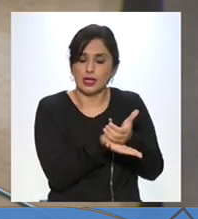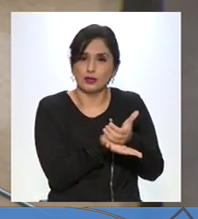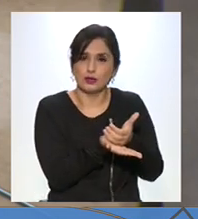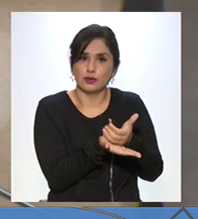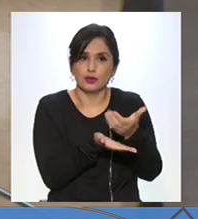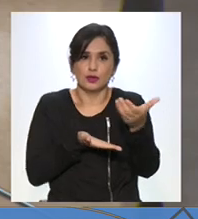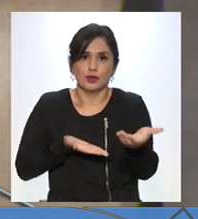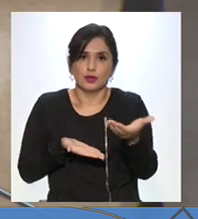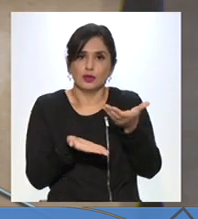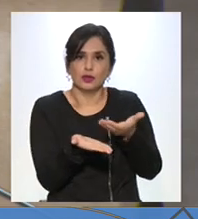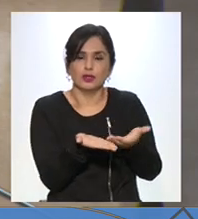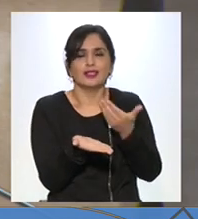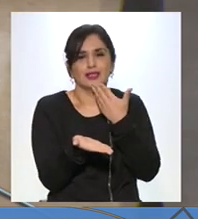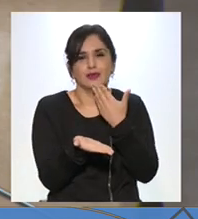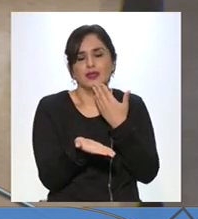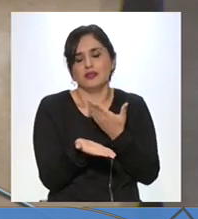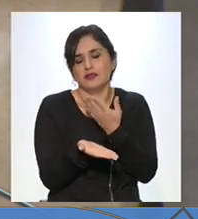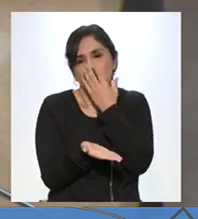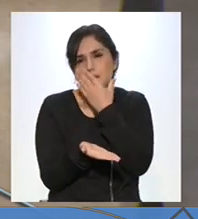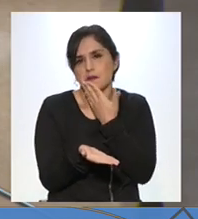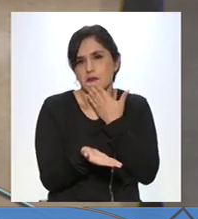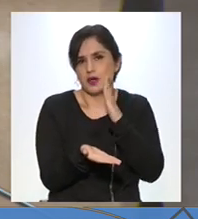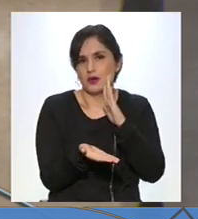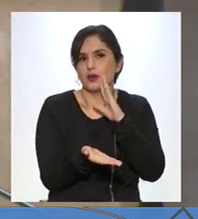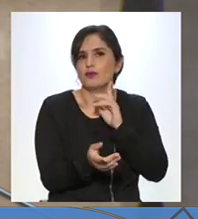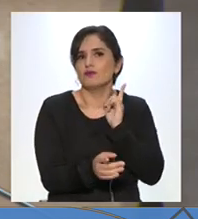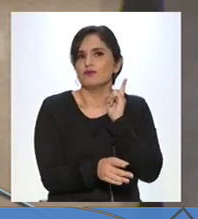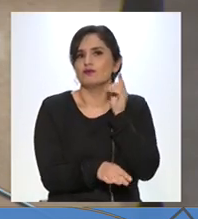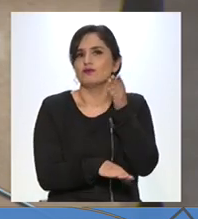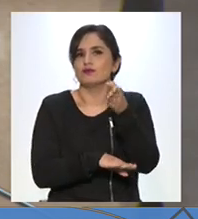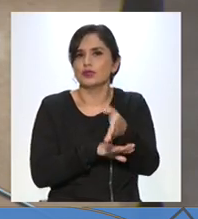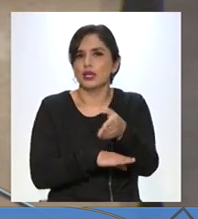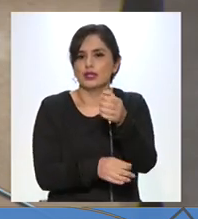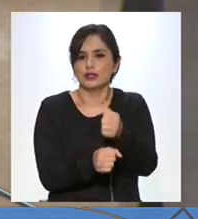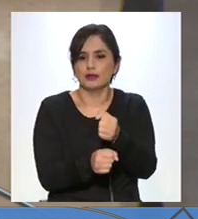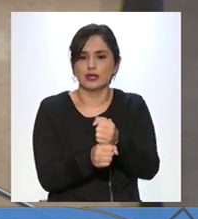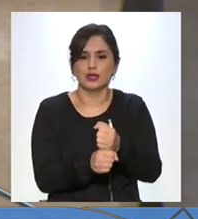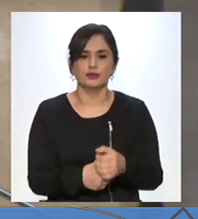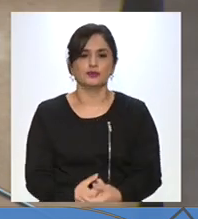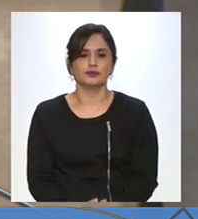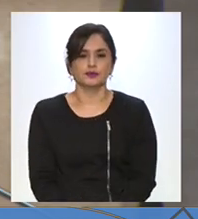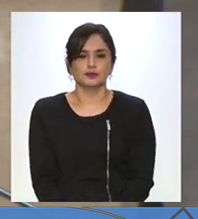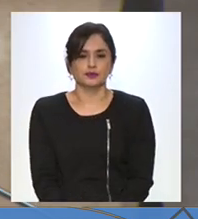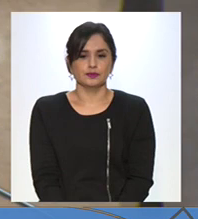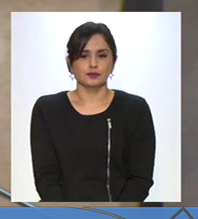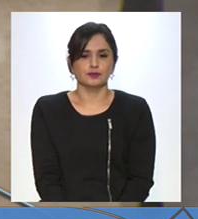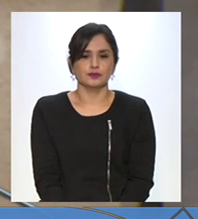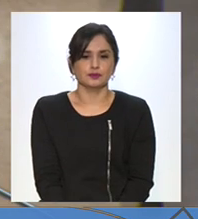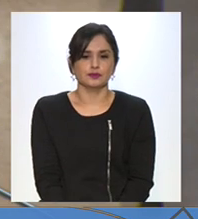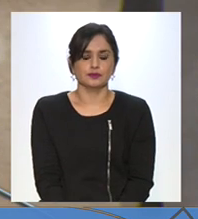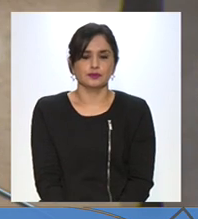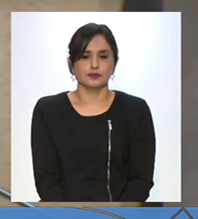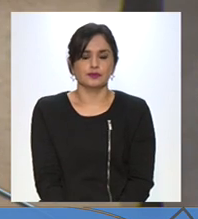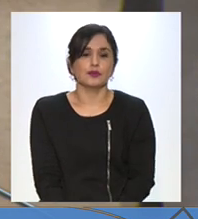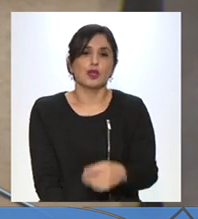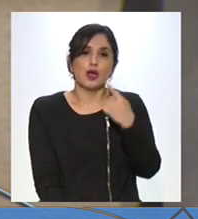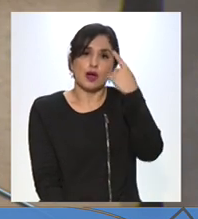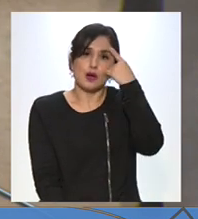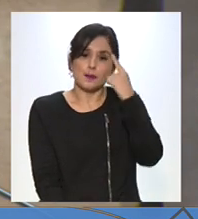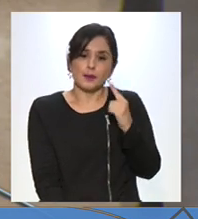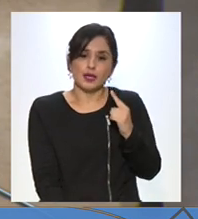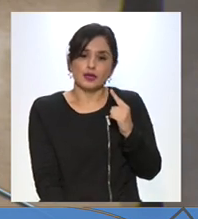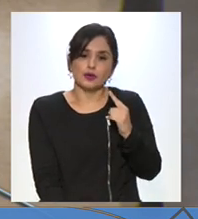demanda, también se vaya haciendo más atractivo el empleo. Eso es algo que ya estamos empezando a observar. Pero, como